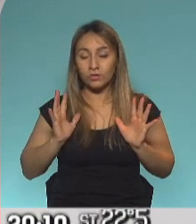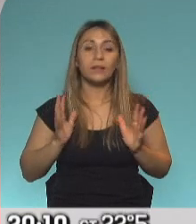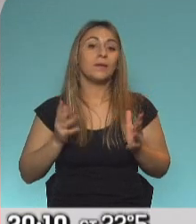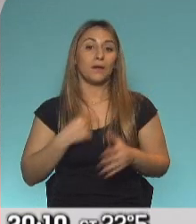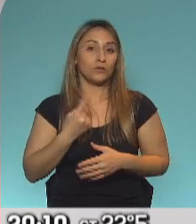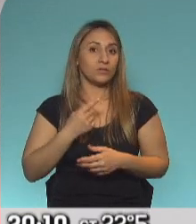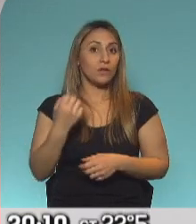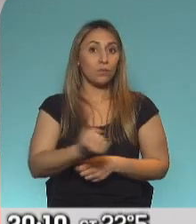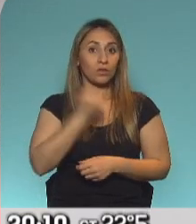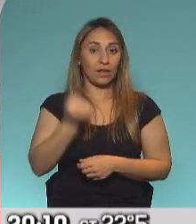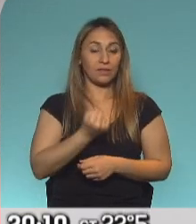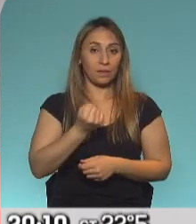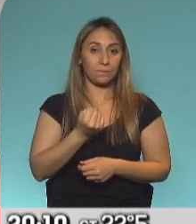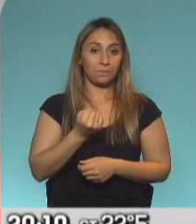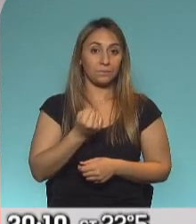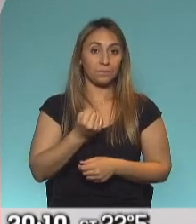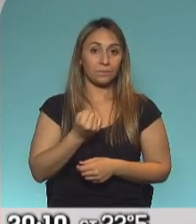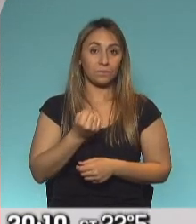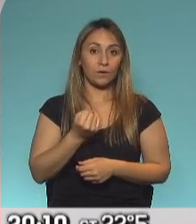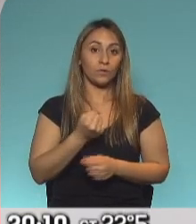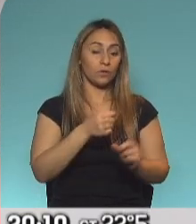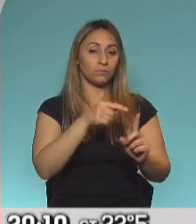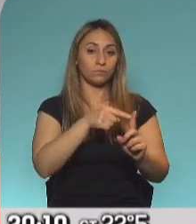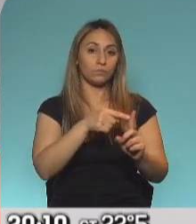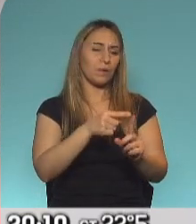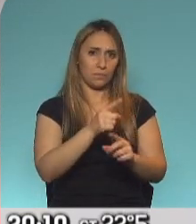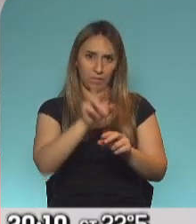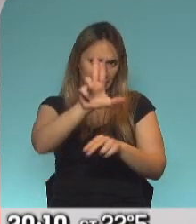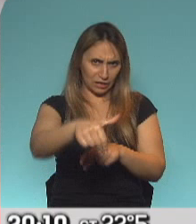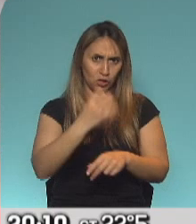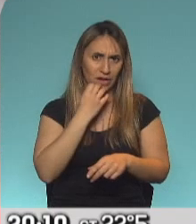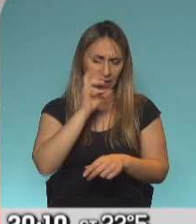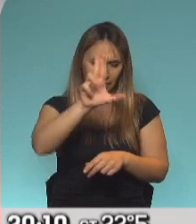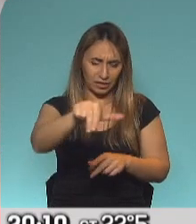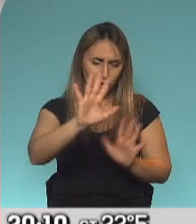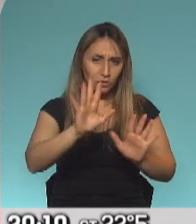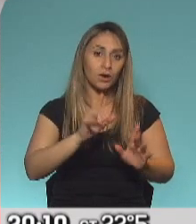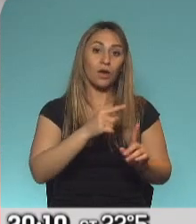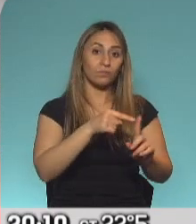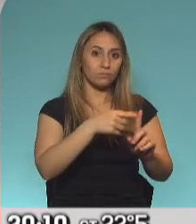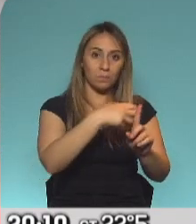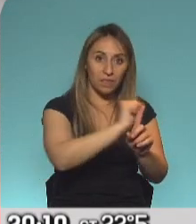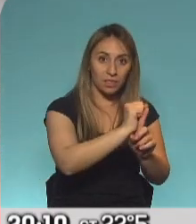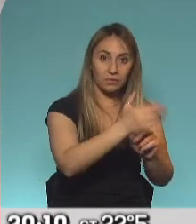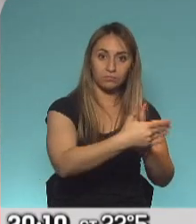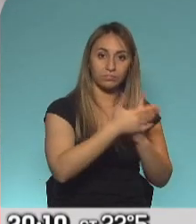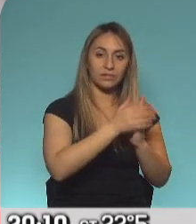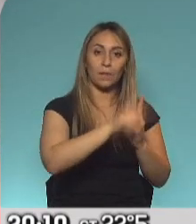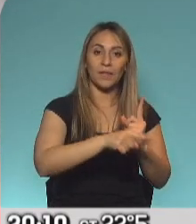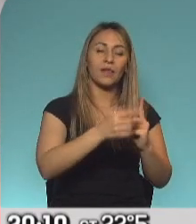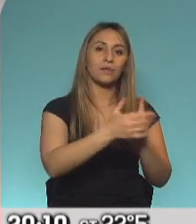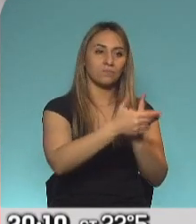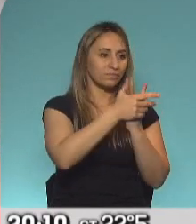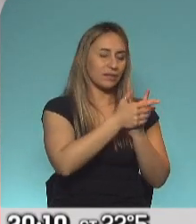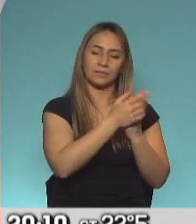es importante que una vez que detectamos, es cierto lo que planteás vos, es generar los aislamientos necesarios, pero en ese